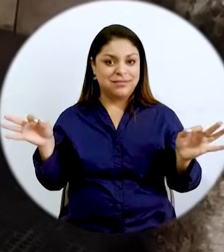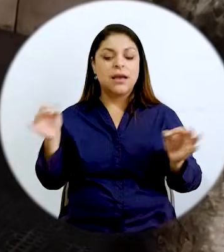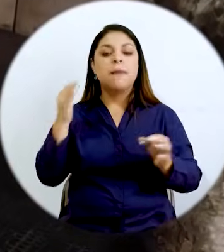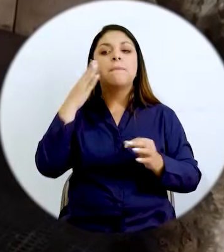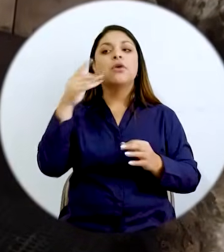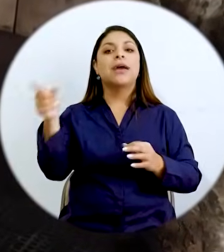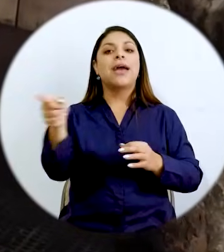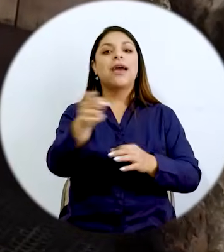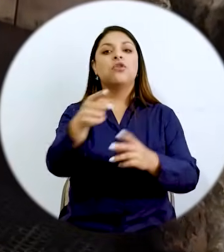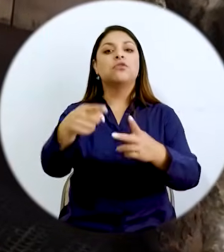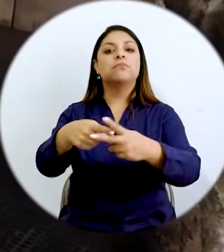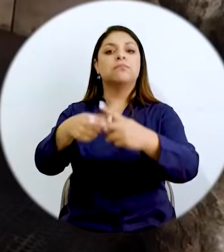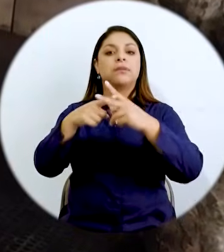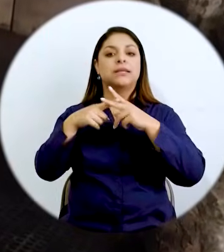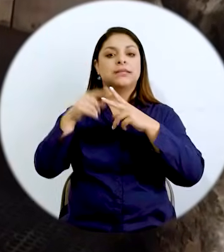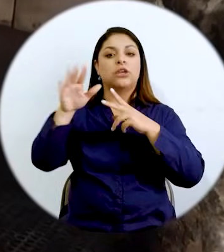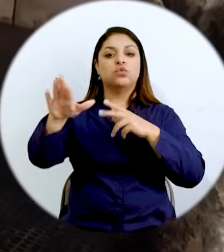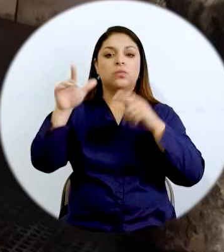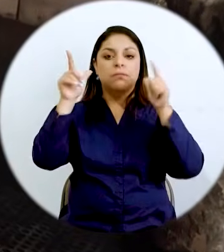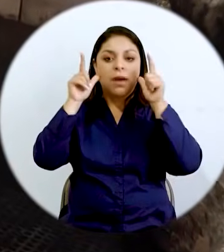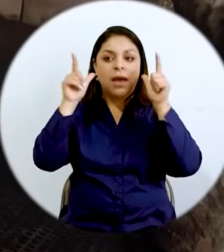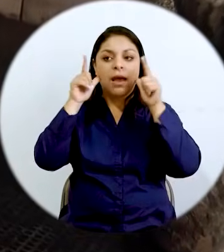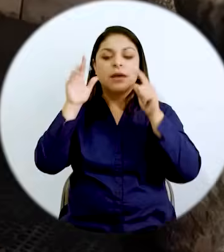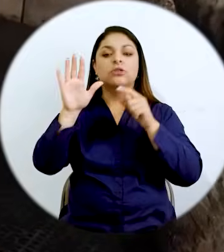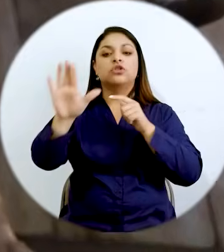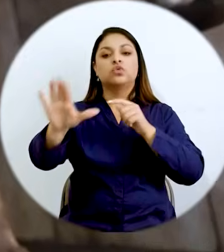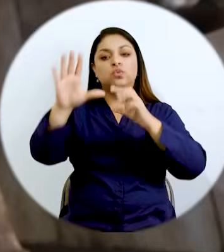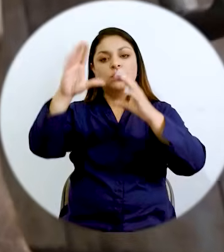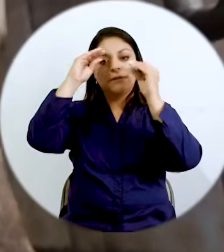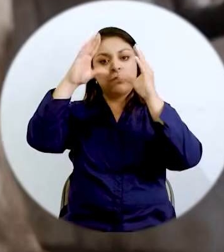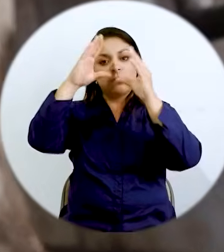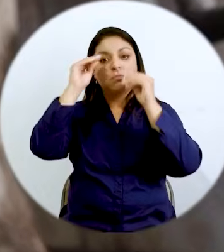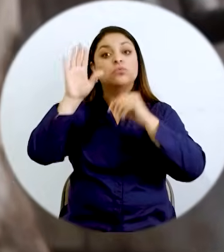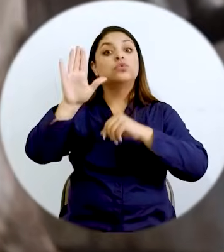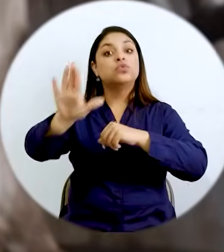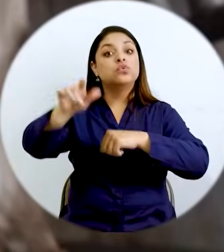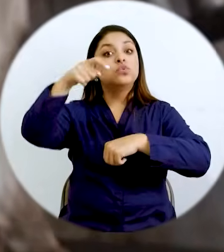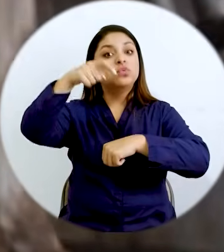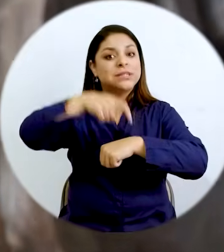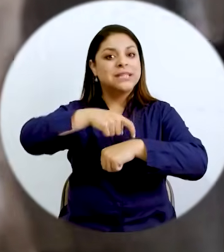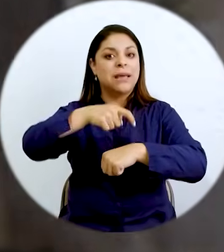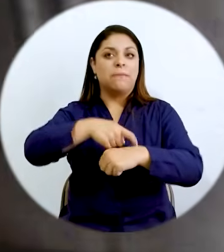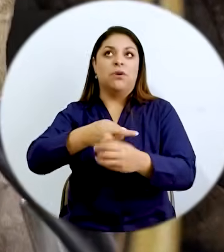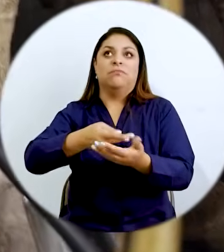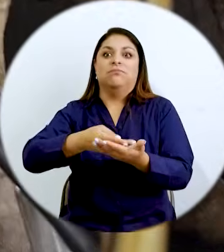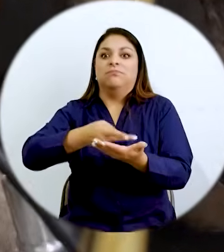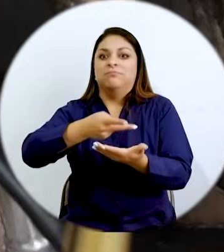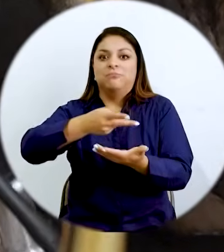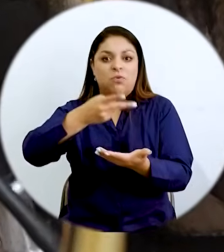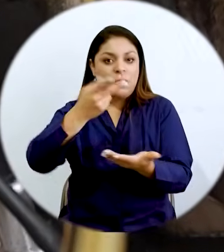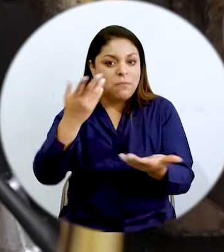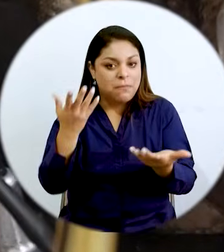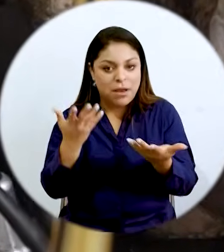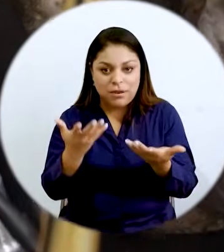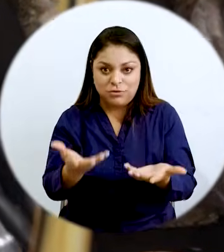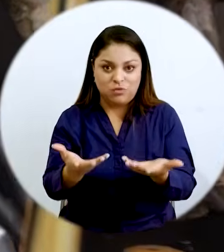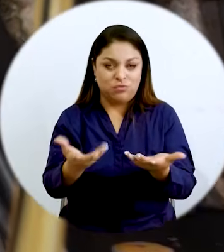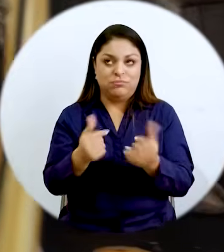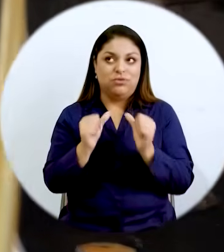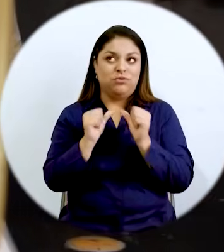prestando sus vacas, sus datos, nos prestaban su tiempo, que era valioso y sigue siendo muy valioso,